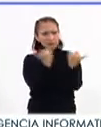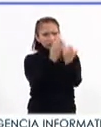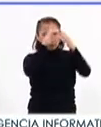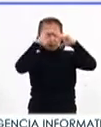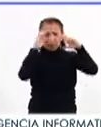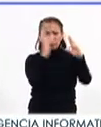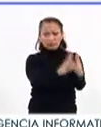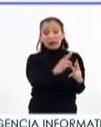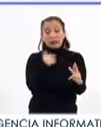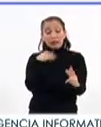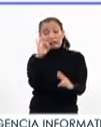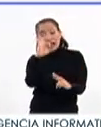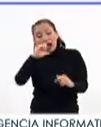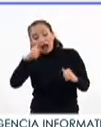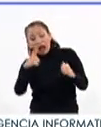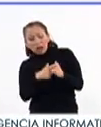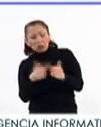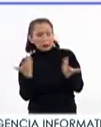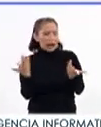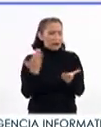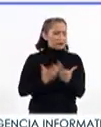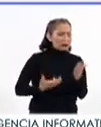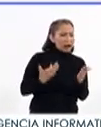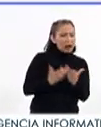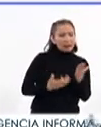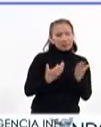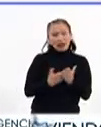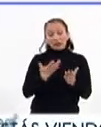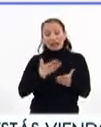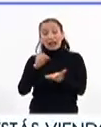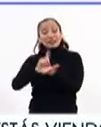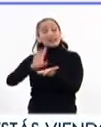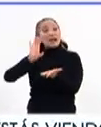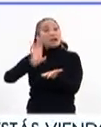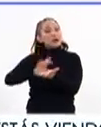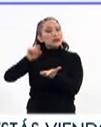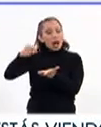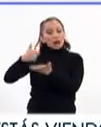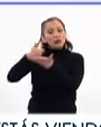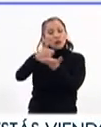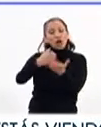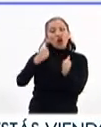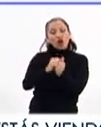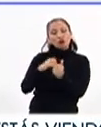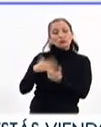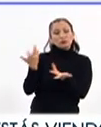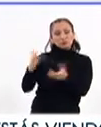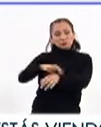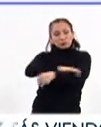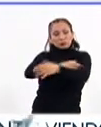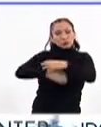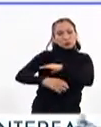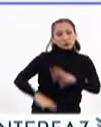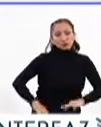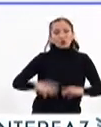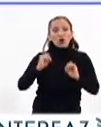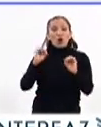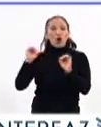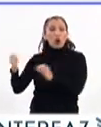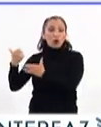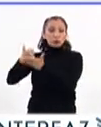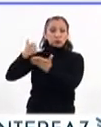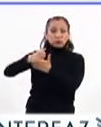tales, y si tienen alguna discapacidad, ayudarles por medio de las órtesis y las prótesis.